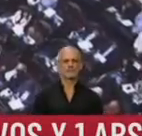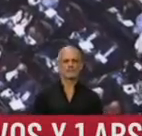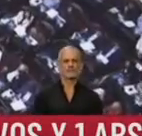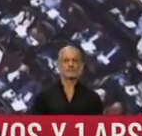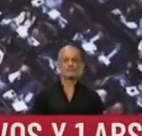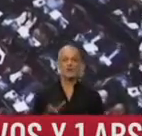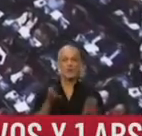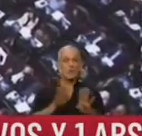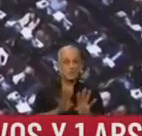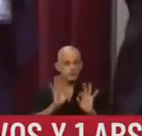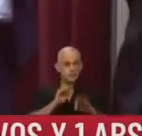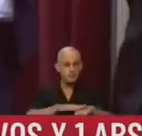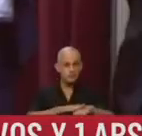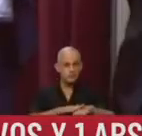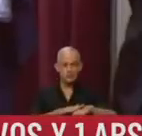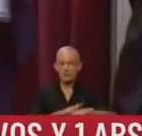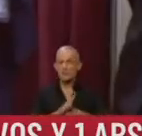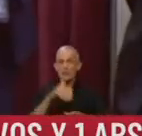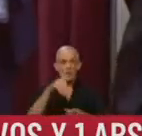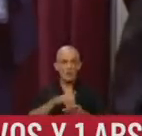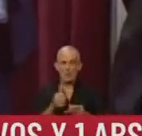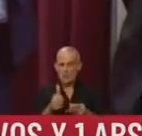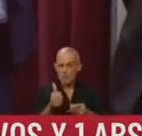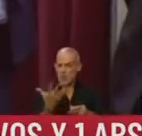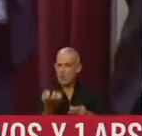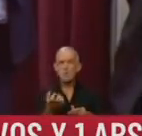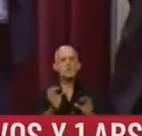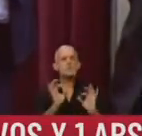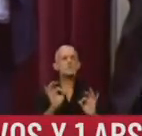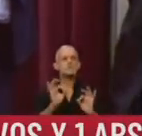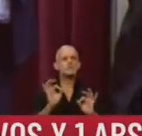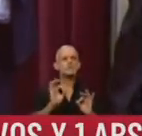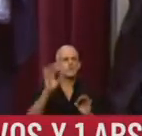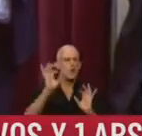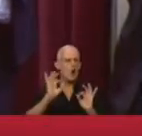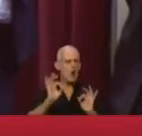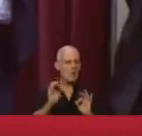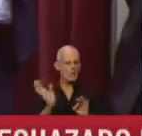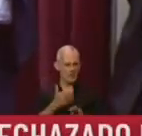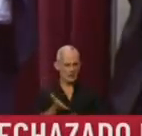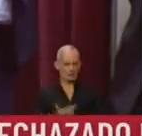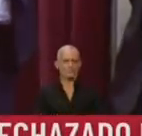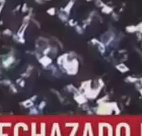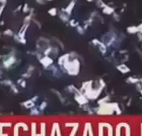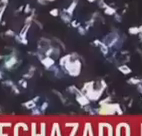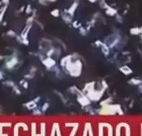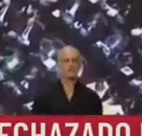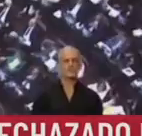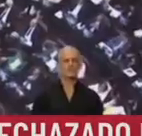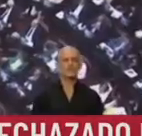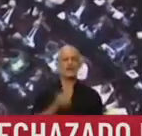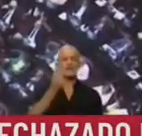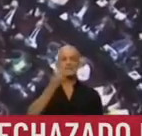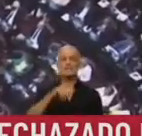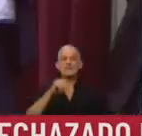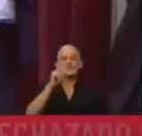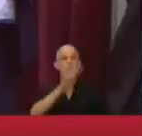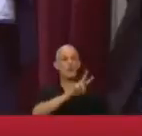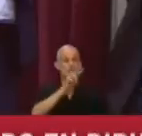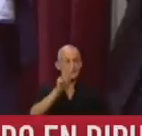20 horas, el presidente nos pide hablar porque dice que el presidente de la Nación está preocupado y porque perdió la